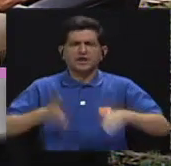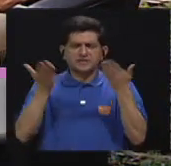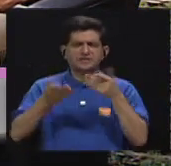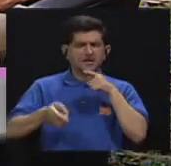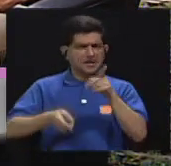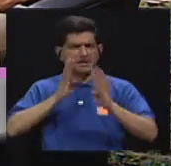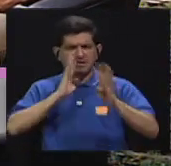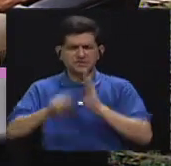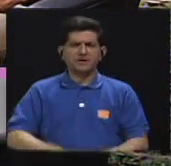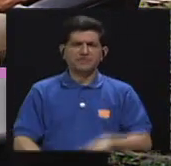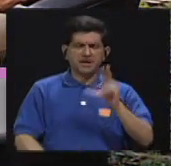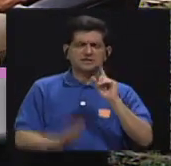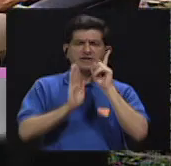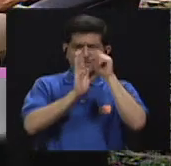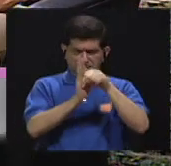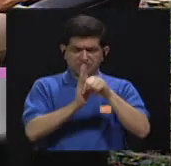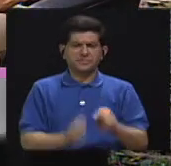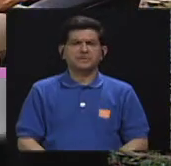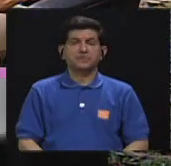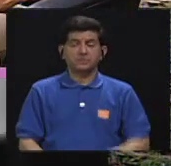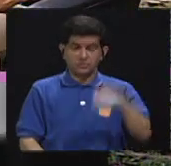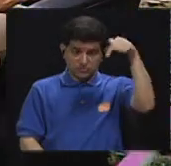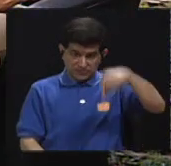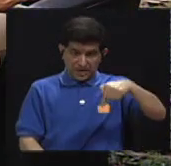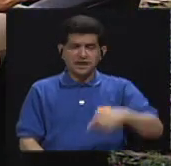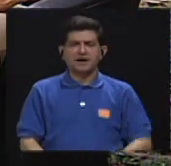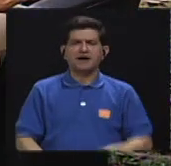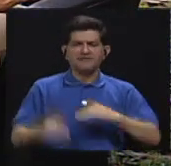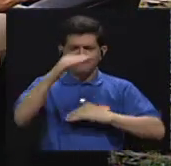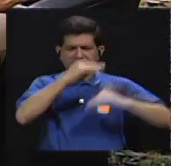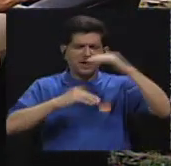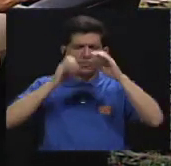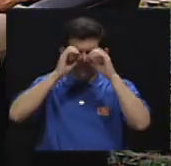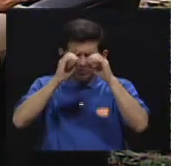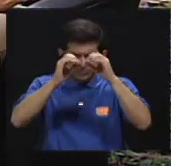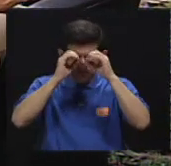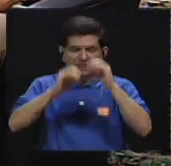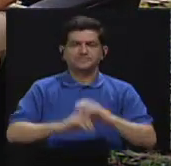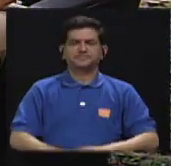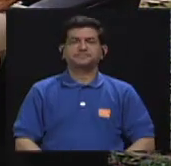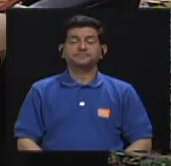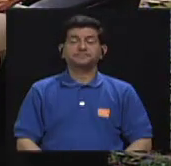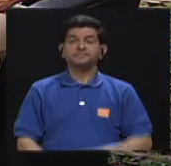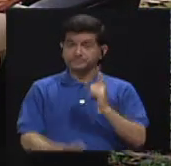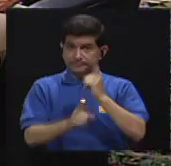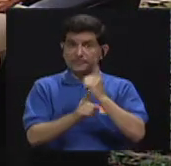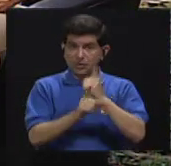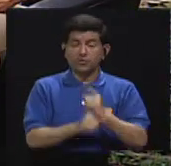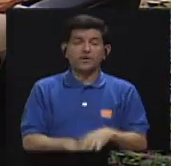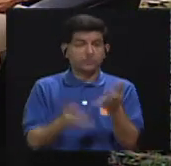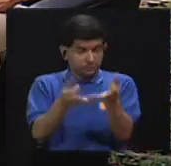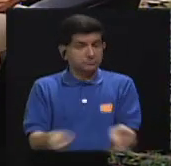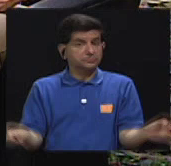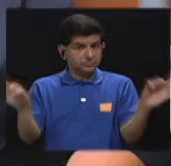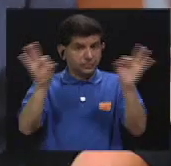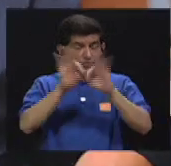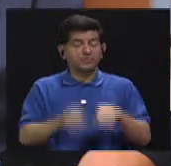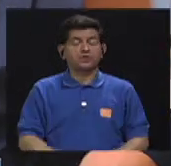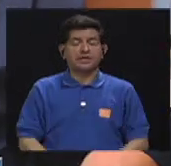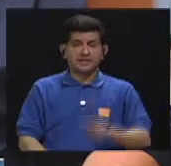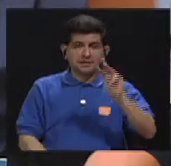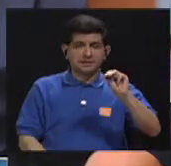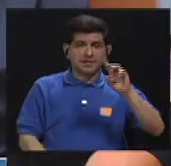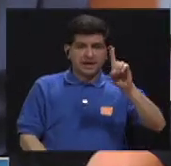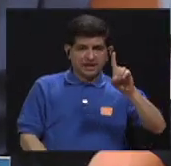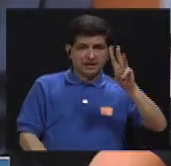vamos a conversar durante estos 30 minutos donde nos encontramos, aquí en la Facultad de Microbiología. Claro, y es que eso es fundamental, María del Mar, porque